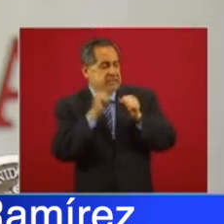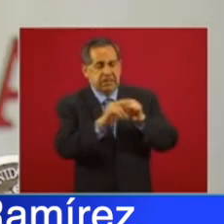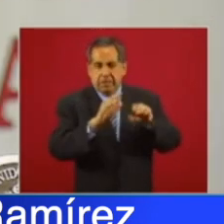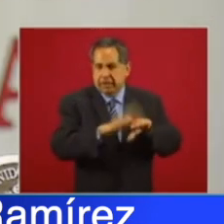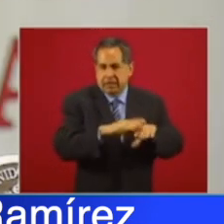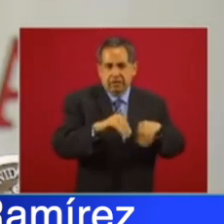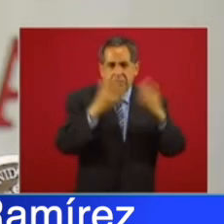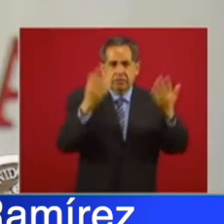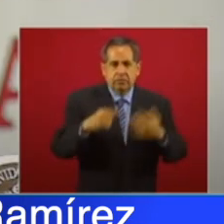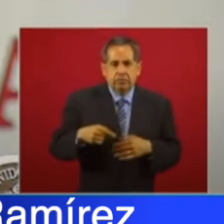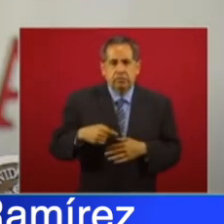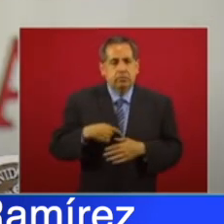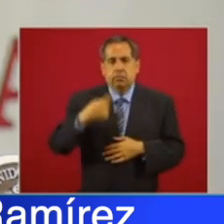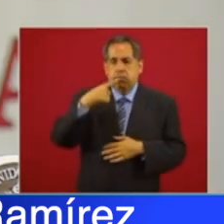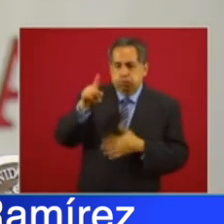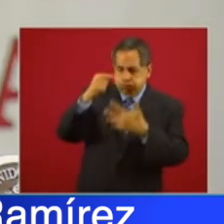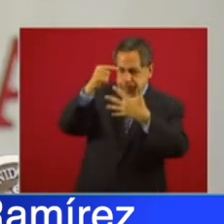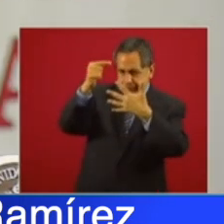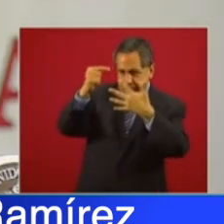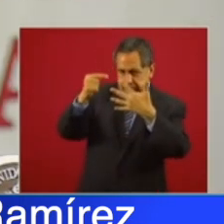toda la denuncia